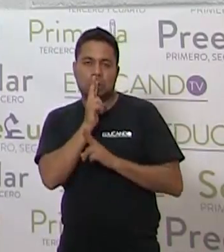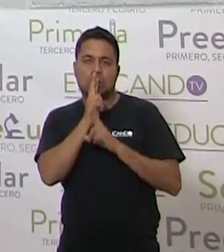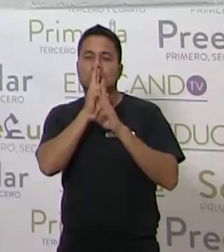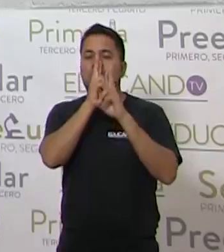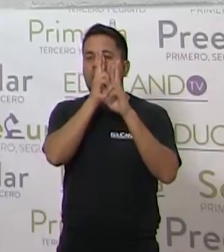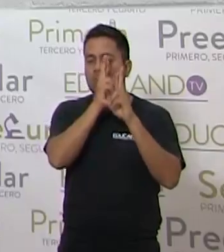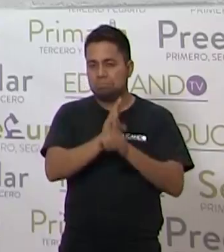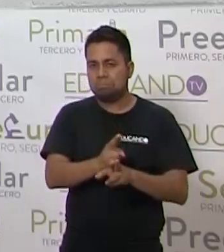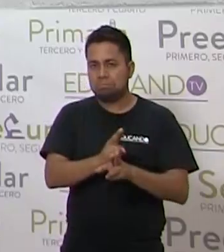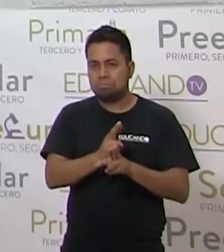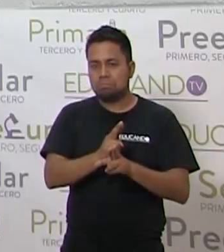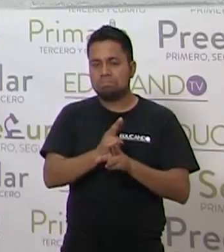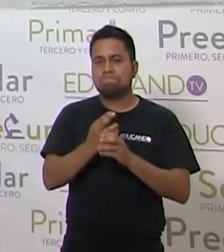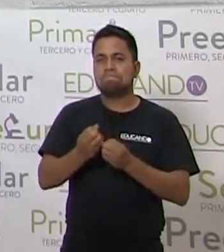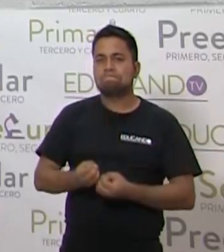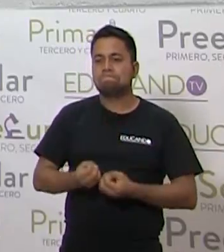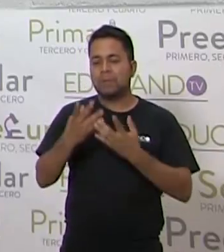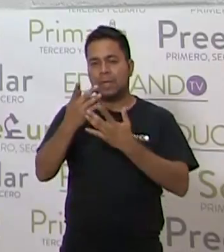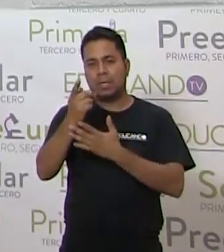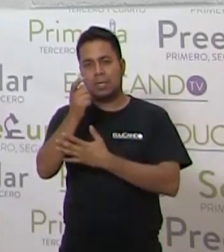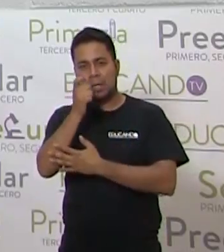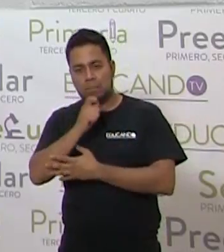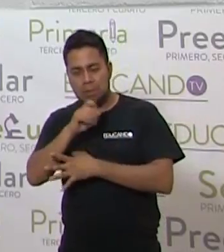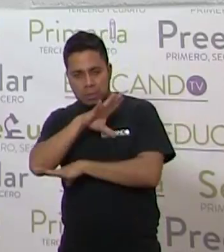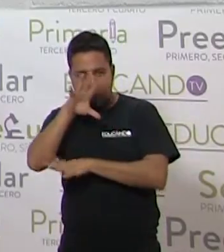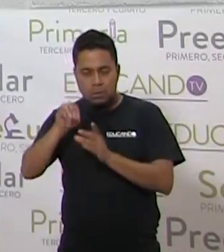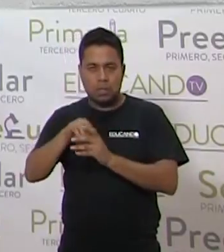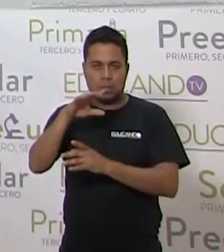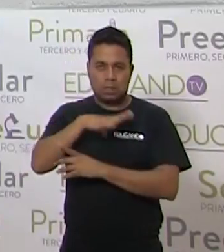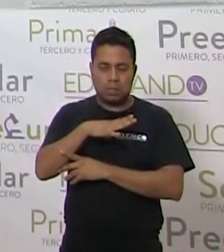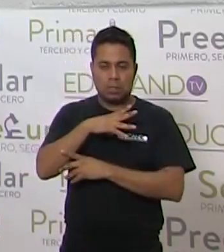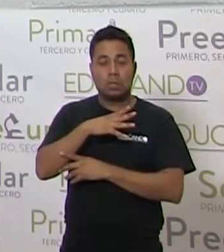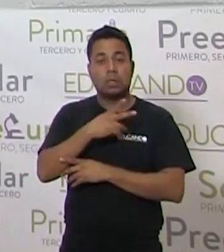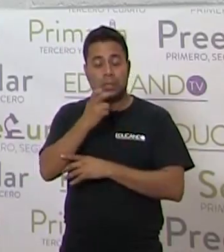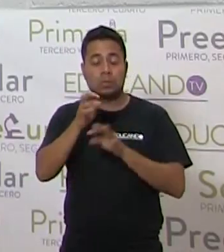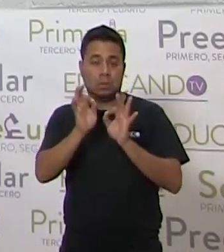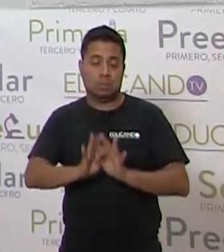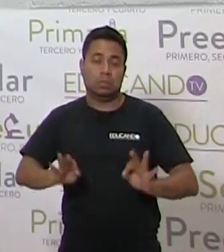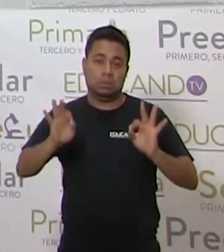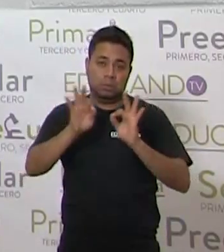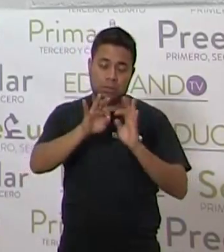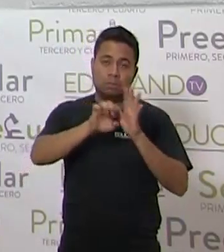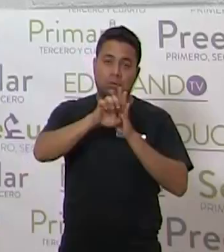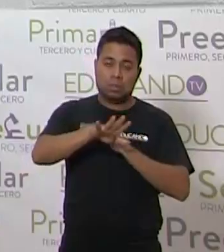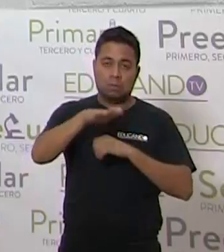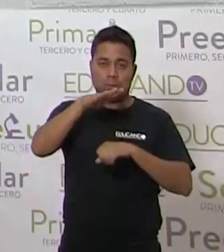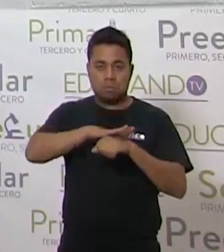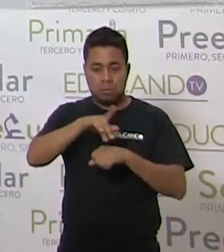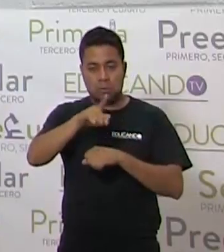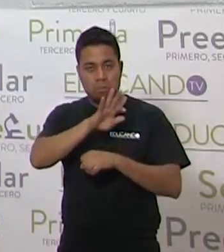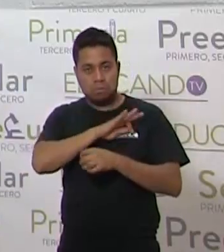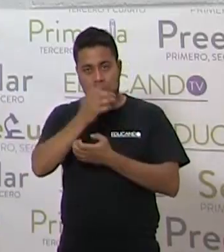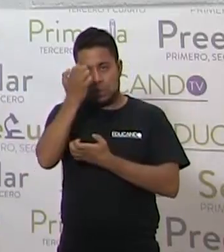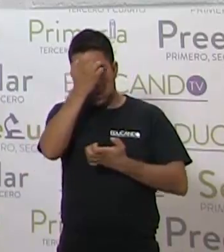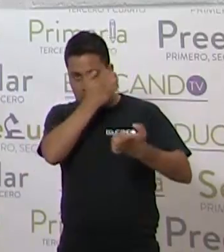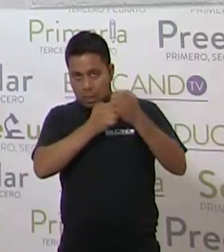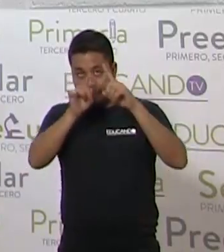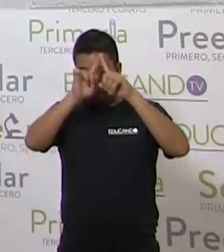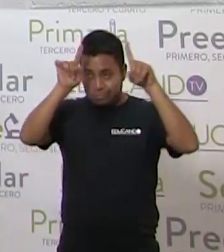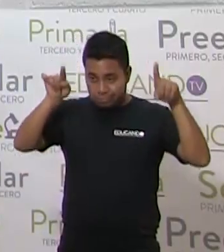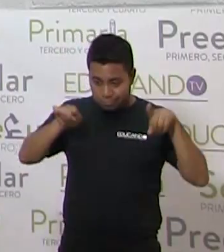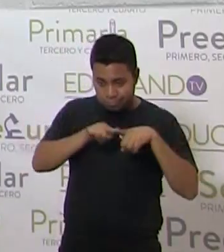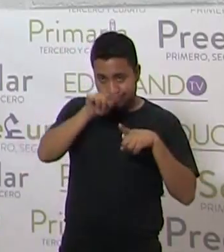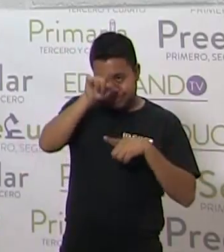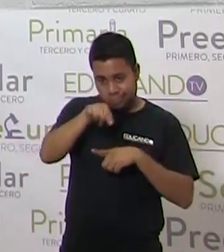cuánto Qué cantidad de paletas hay entonces es muy importante también que además de que analices la Gráfica que